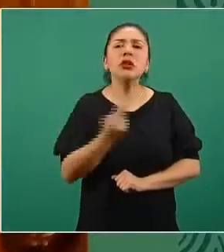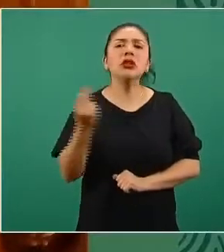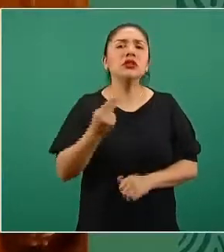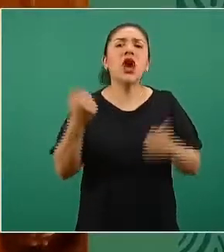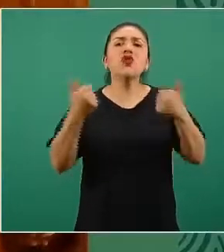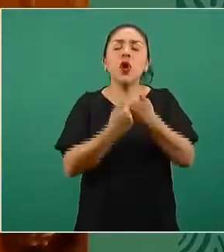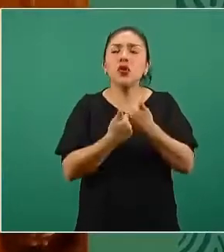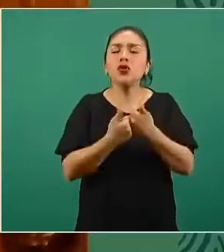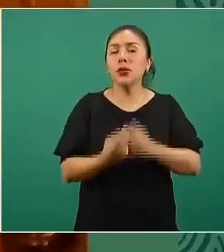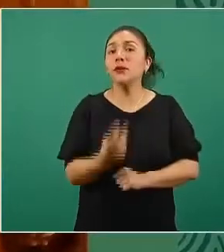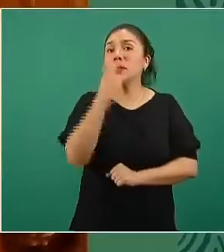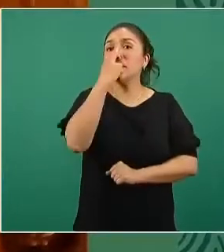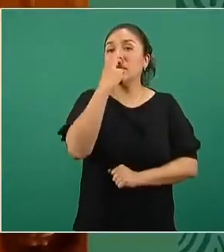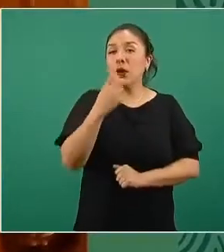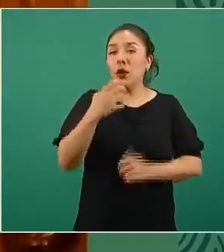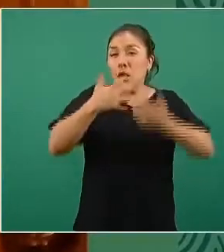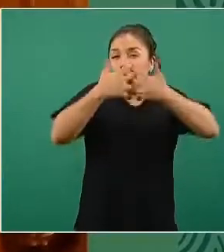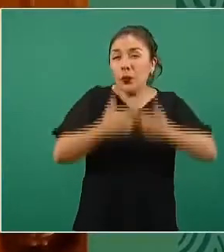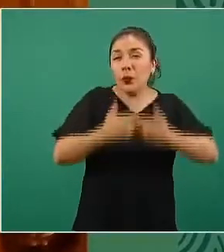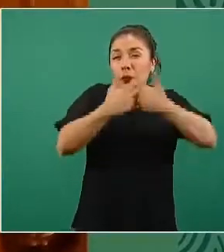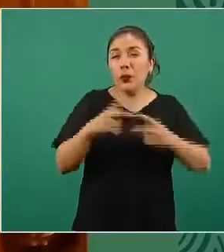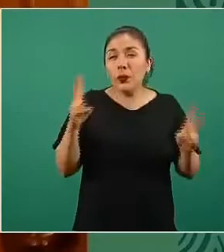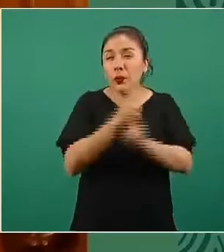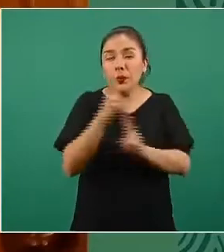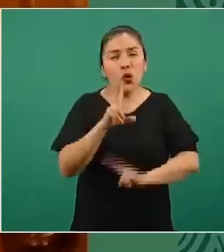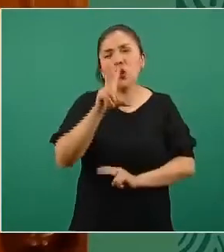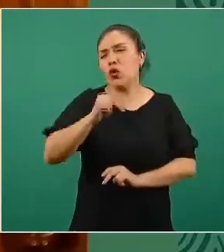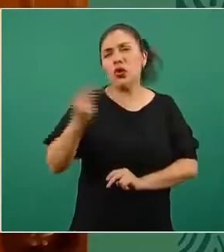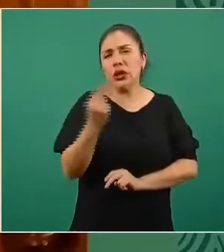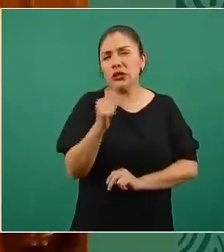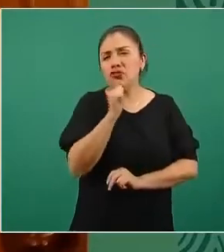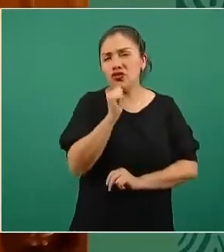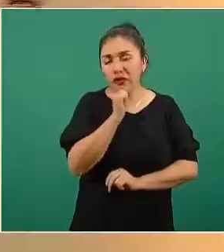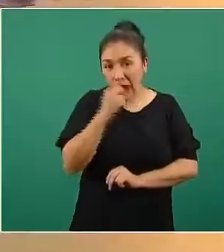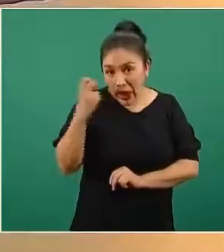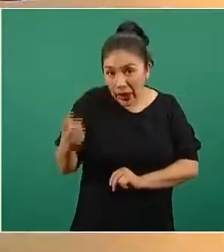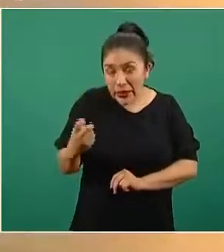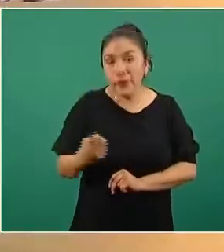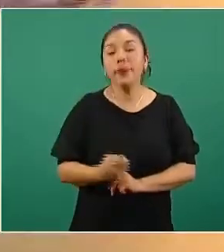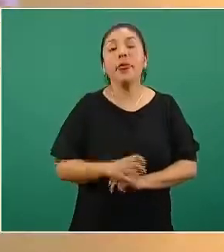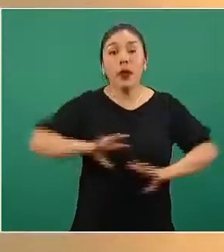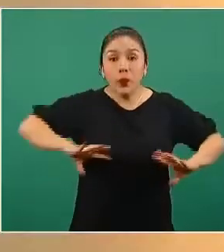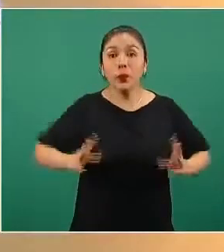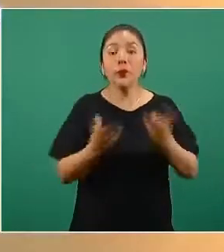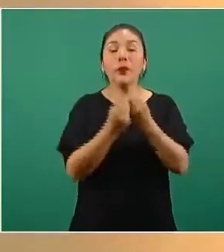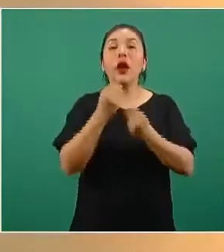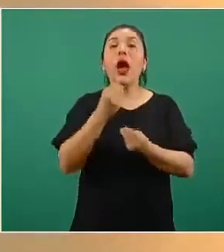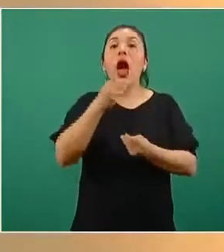un cuidado crítico, de un respirador mecánico, del total de